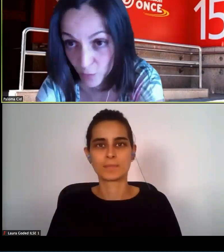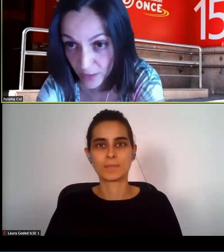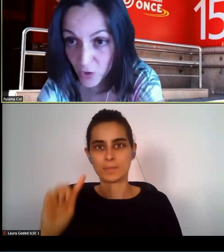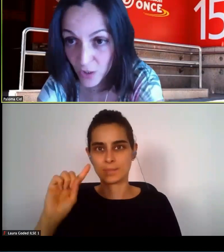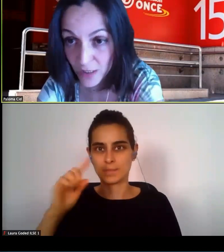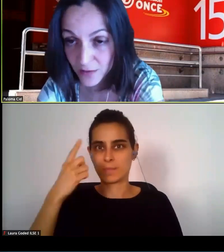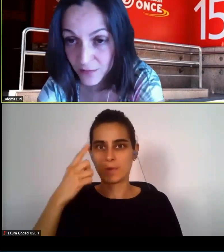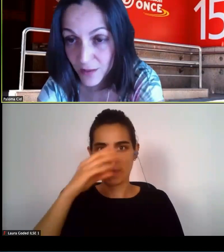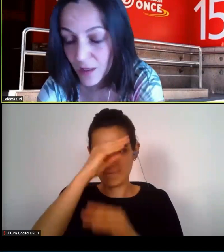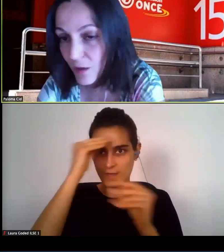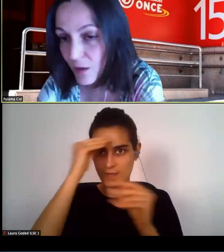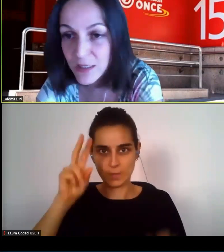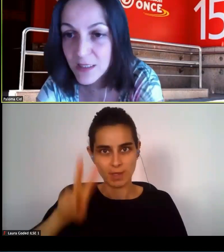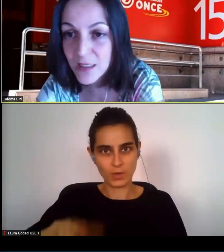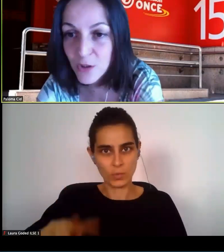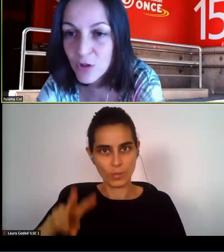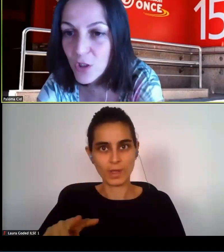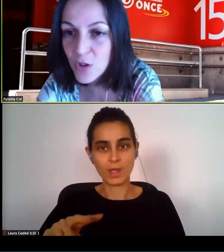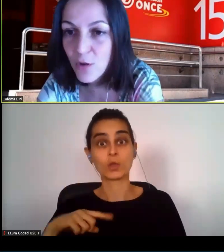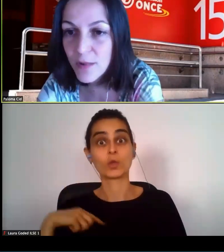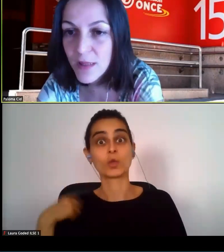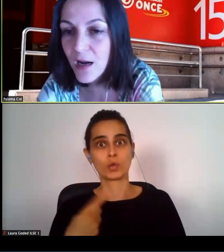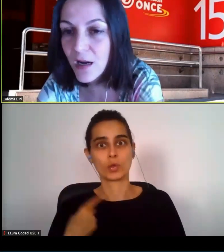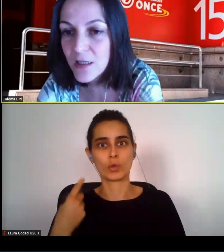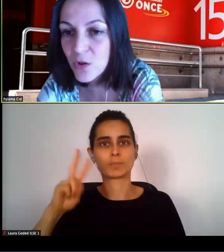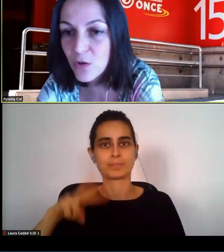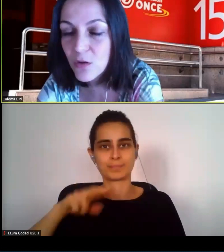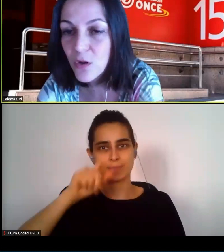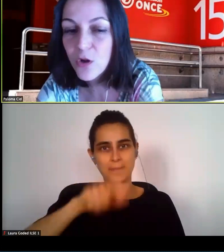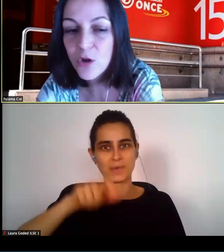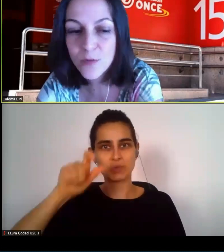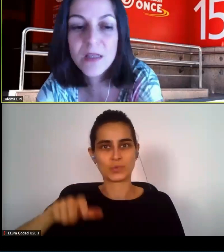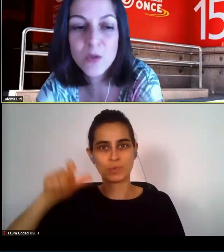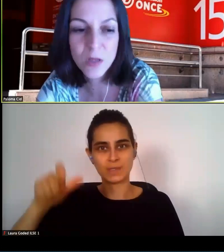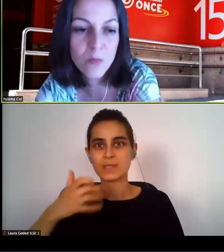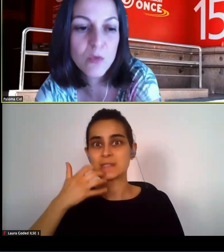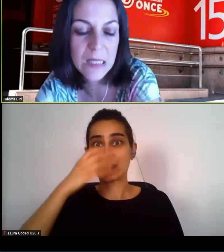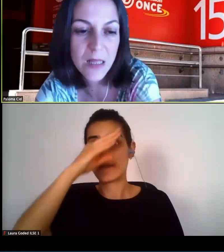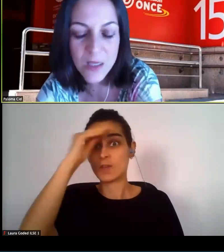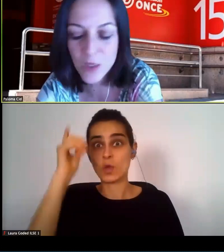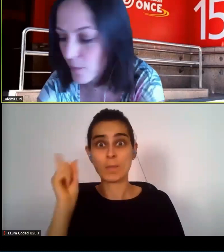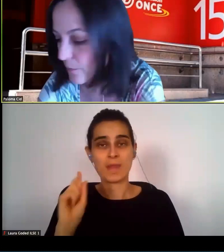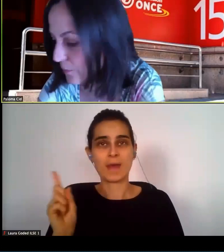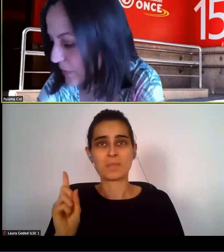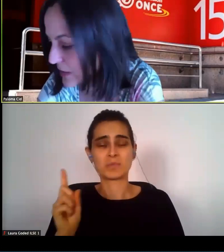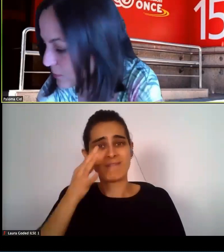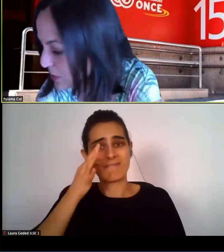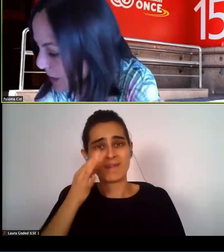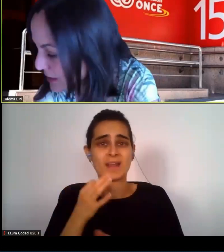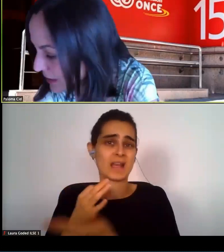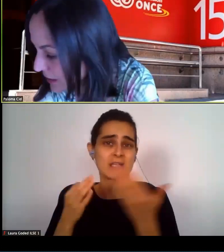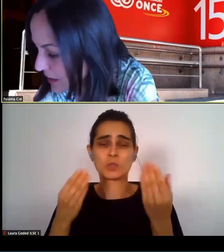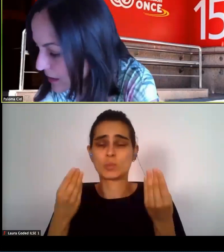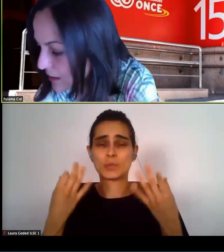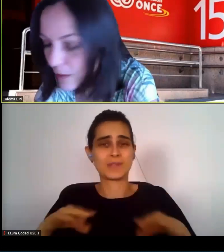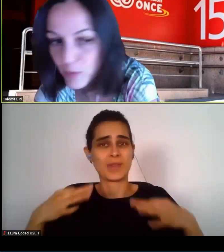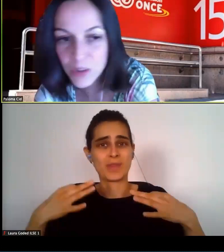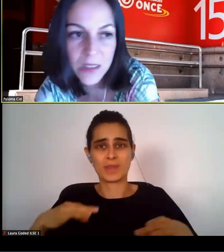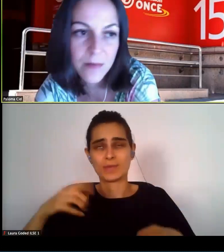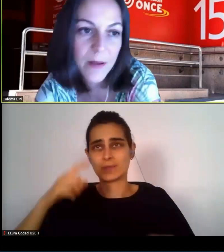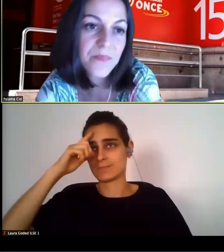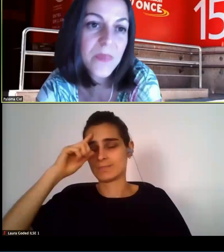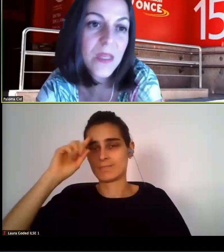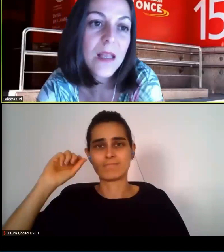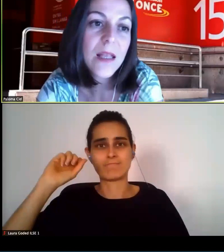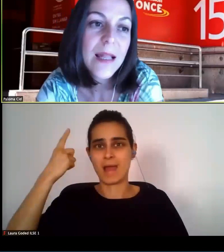somos personas. Y creo que si esto no se nos olvida, el resto os va a resultar muy sencillo. Pasamos a la siguiente